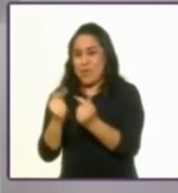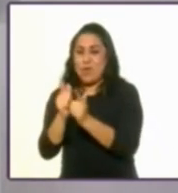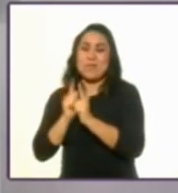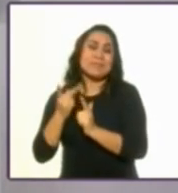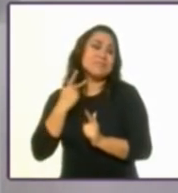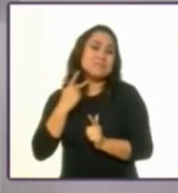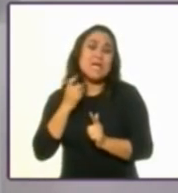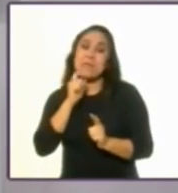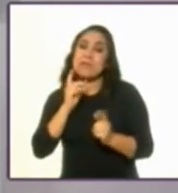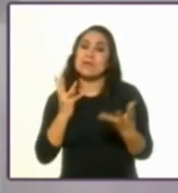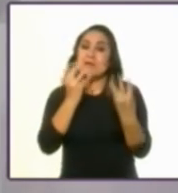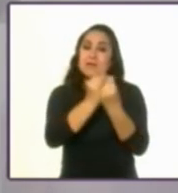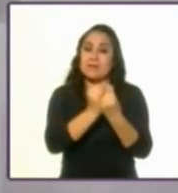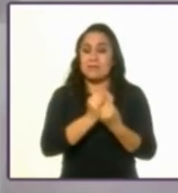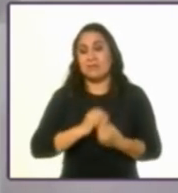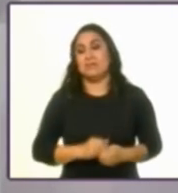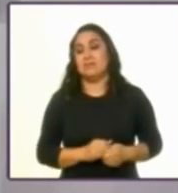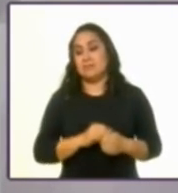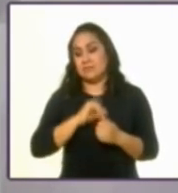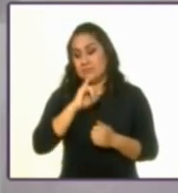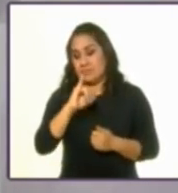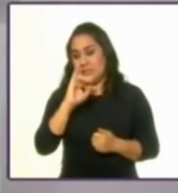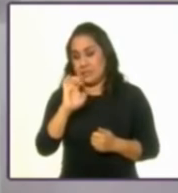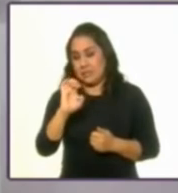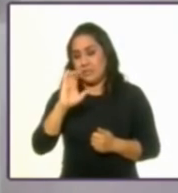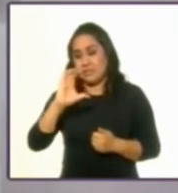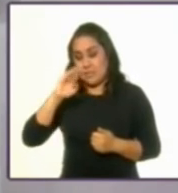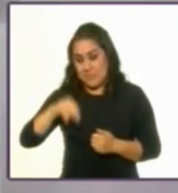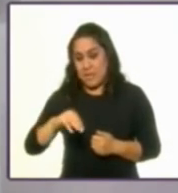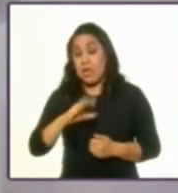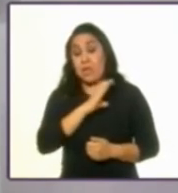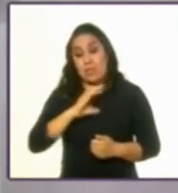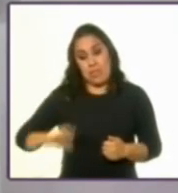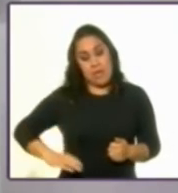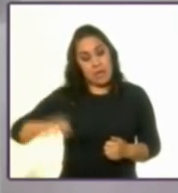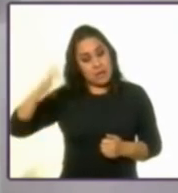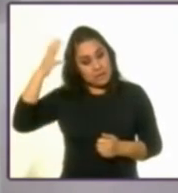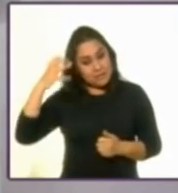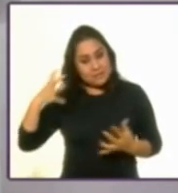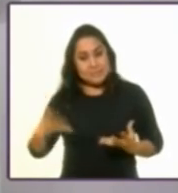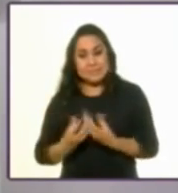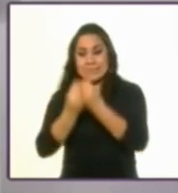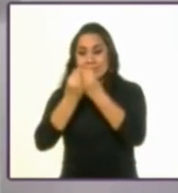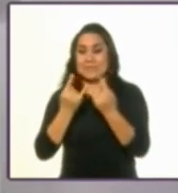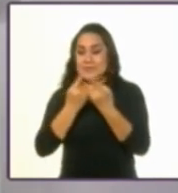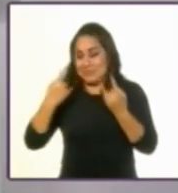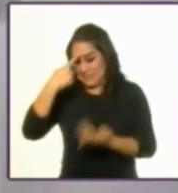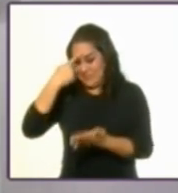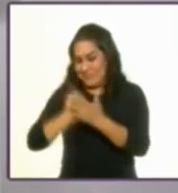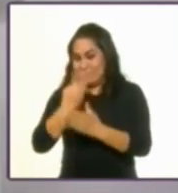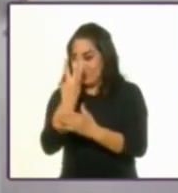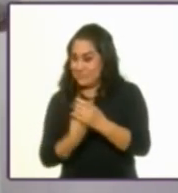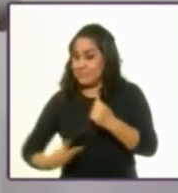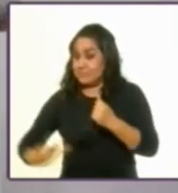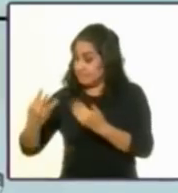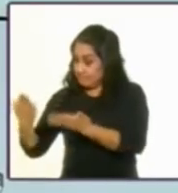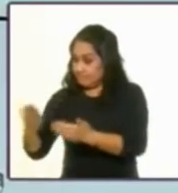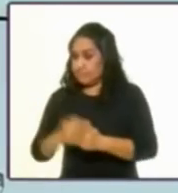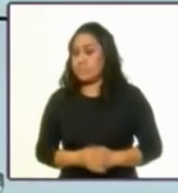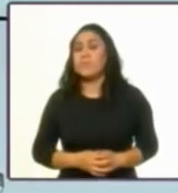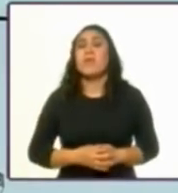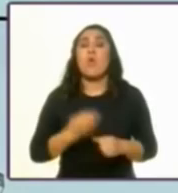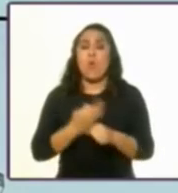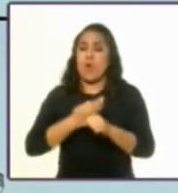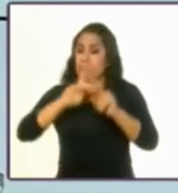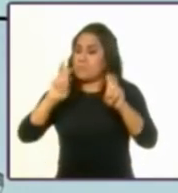electoral de la ciudad de mexico a la candidata claudia sheinbaum de la candidatura común juntos haremos historia adelante es por un